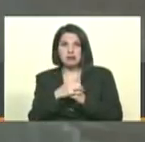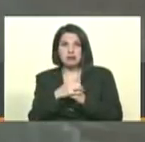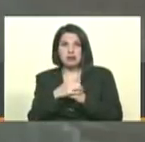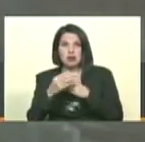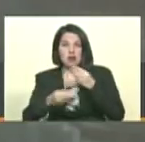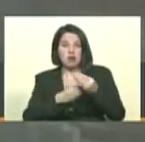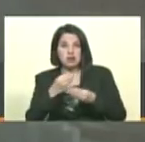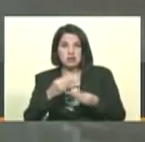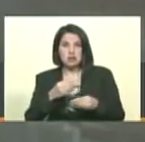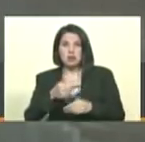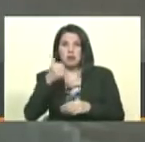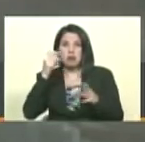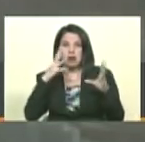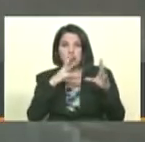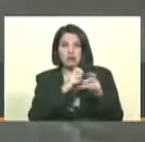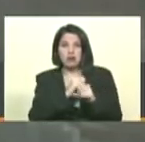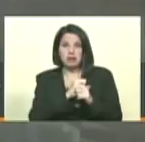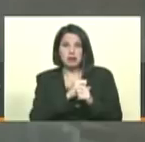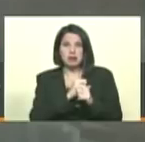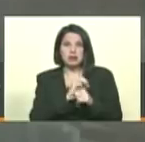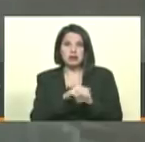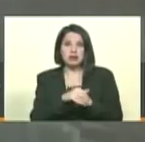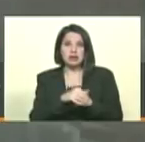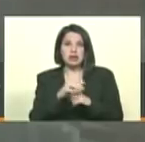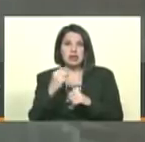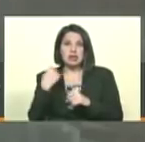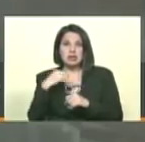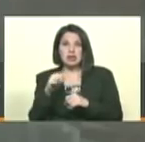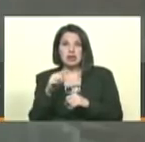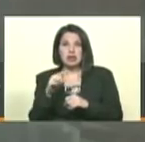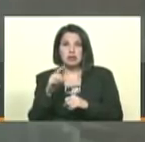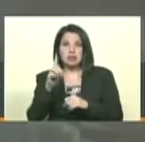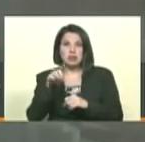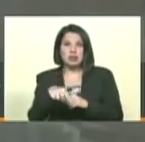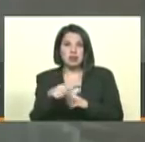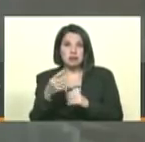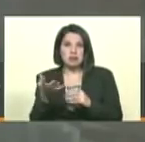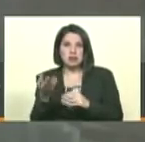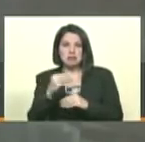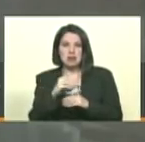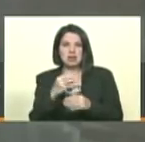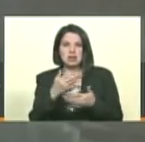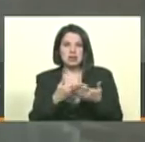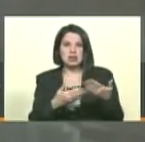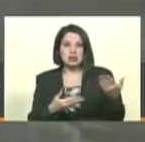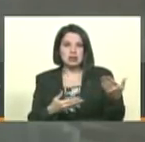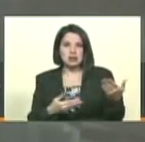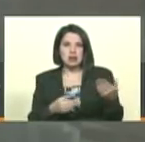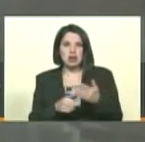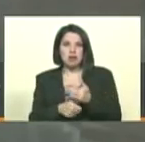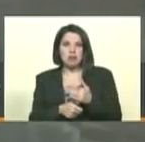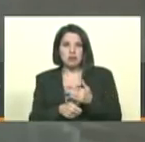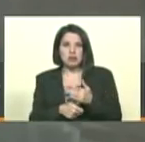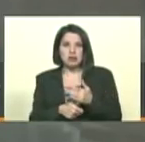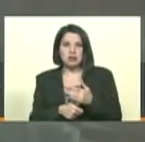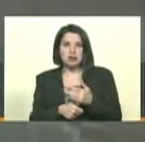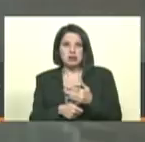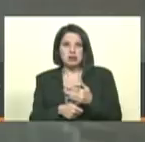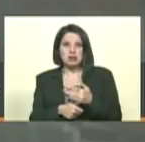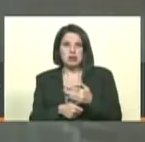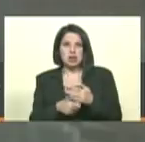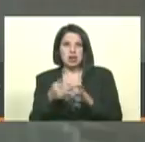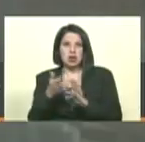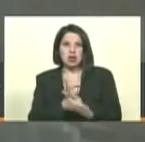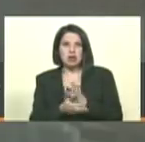más confiable. Tenemos también, además, el comprobante de votación que registra el voto electrónico. Eso es